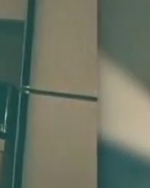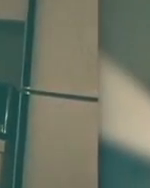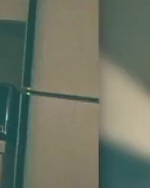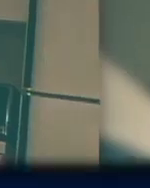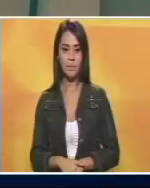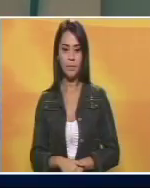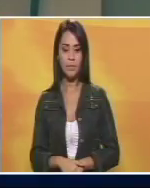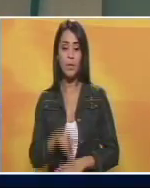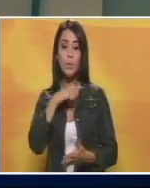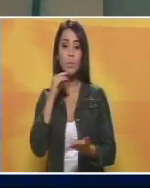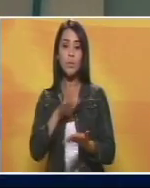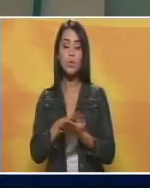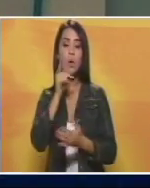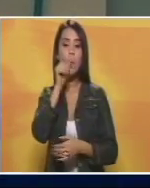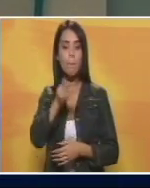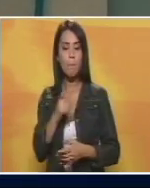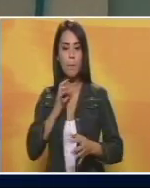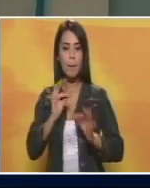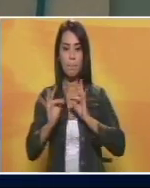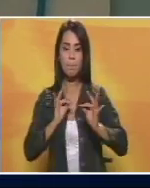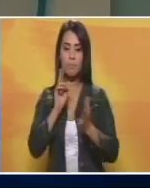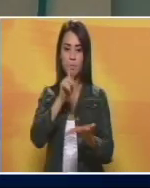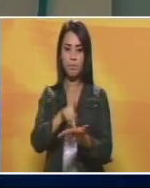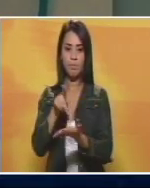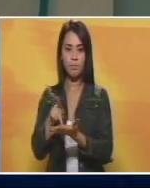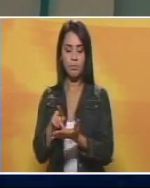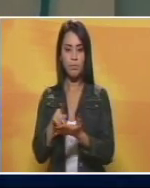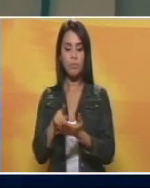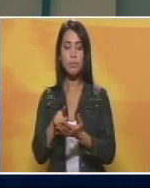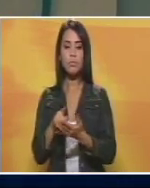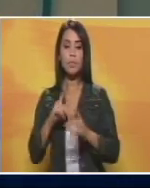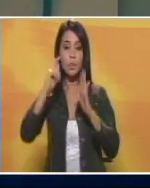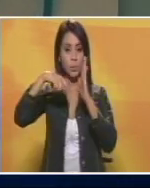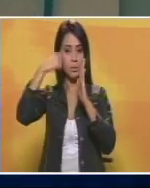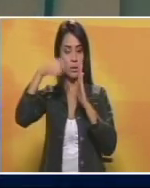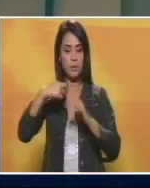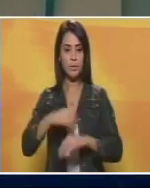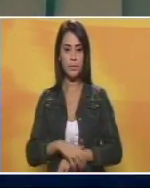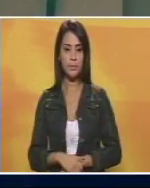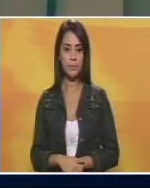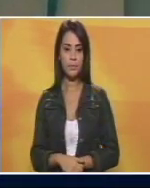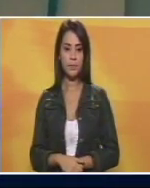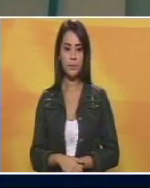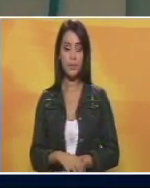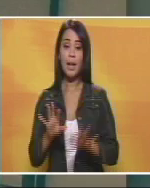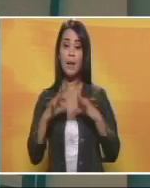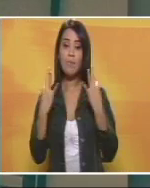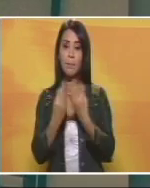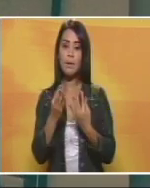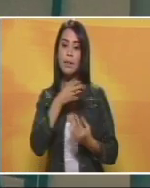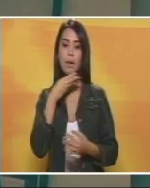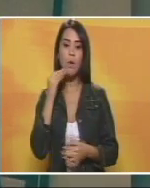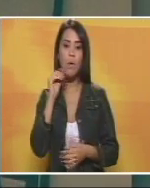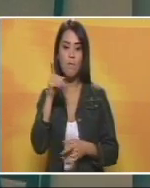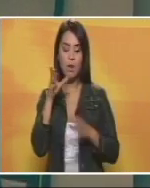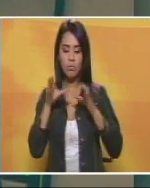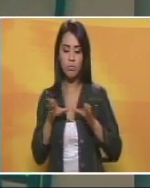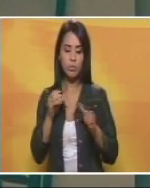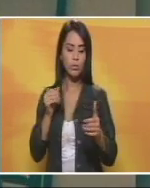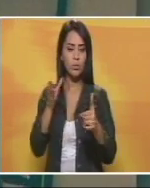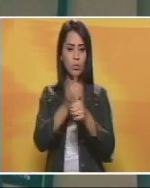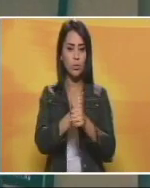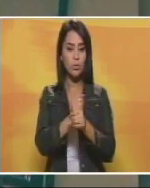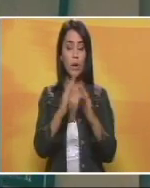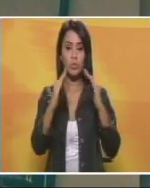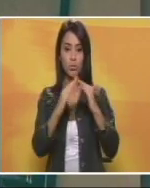Falleció el actor Jackson Odell, conocido por su papel en Modern Family. La familia del joven informó que su cuerpo fue hallado sin vida en